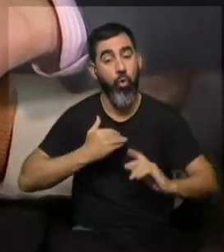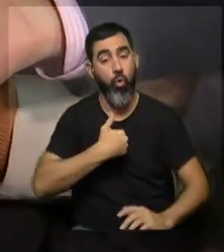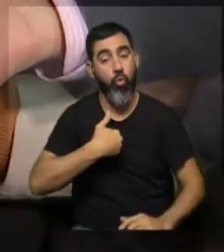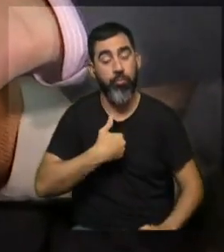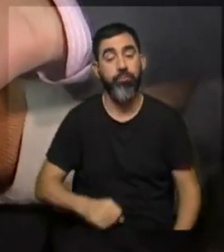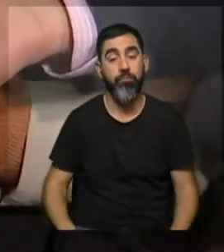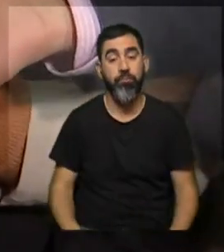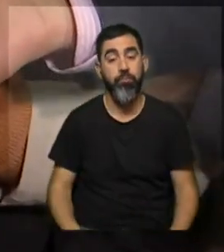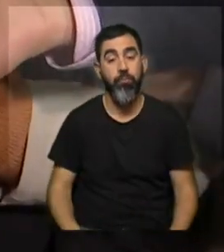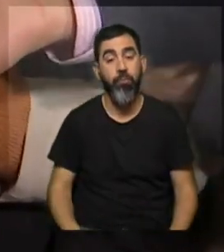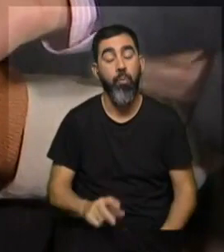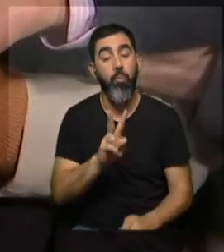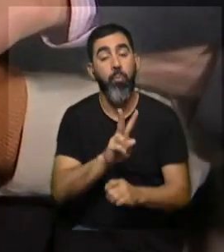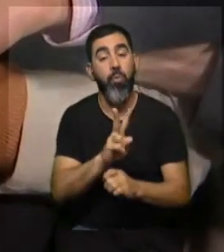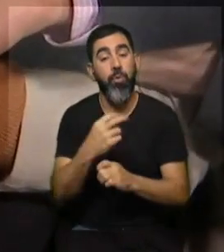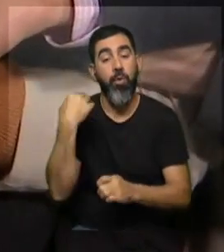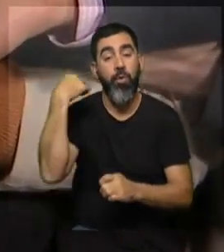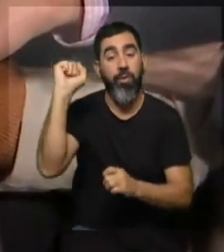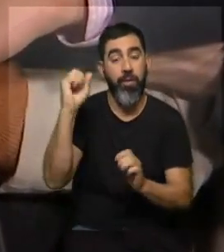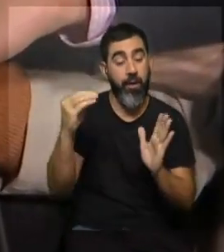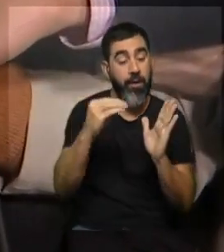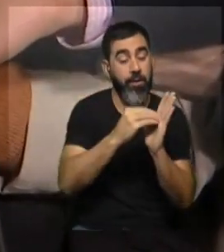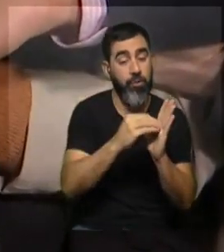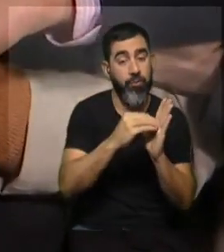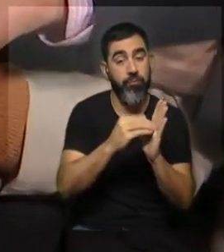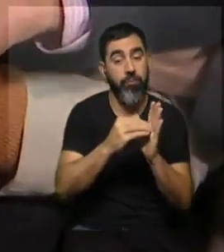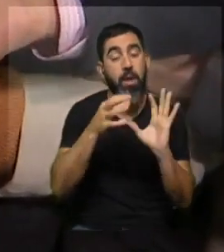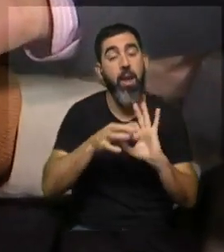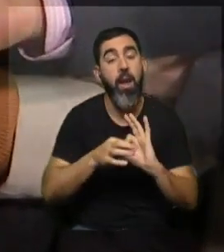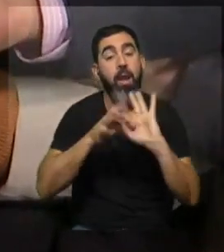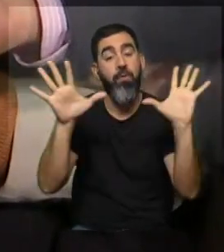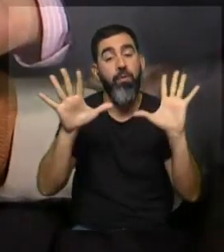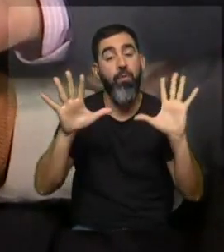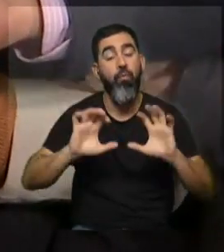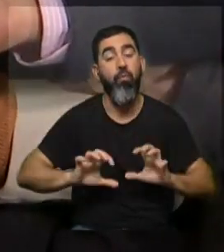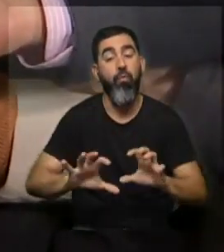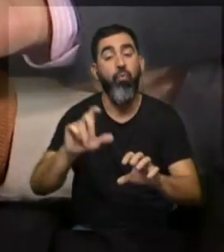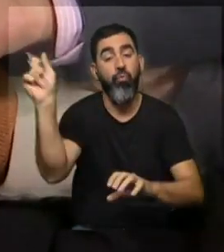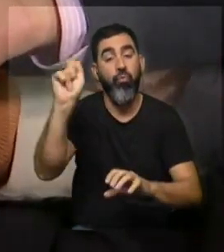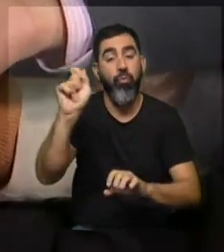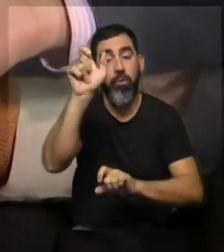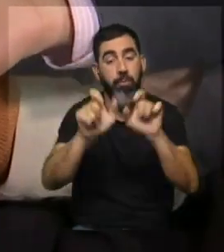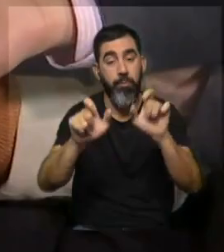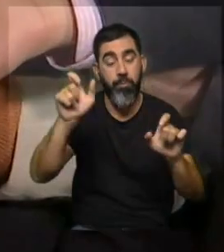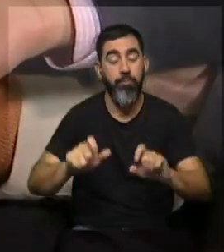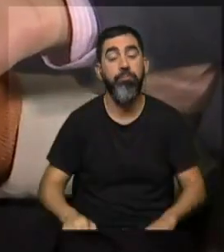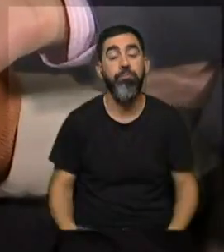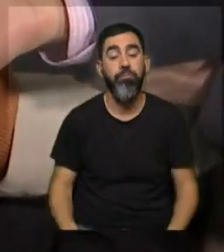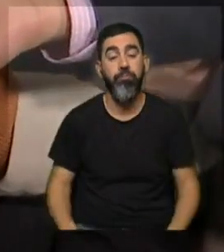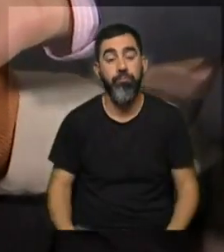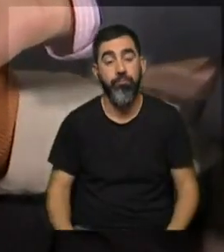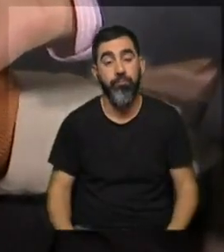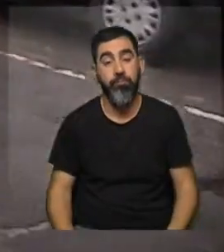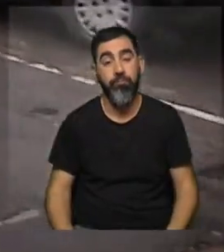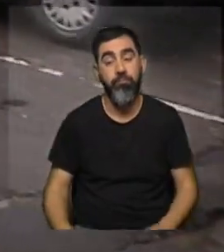el bien jurídico protegido en el delito de atentado es el libre ejercicio de la función pública de un agente del Estado Entonces cuando hay